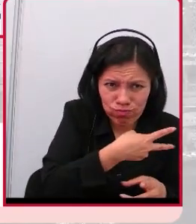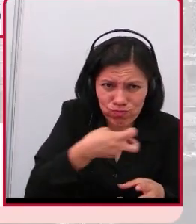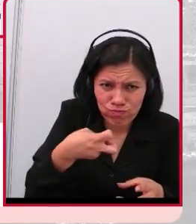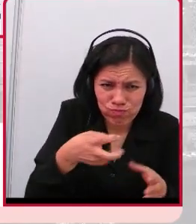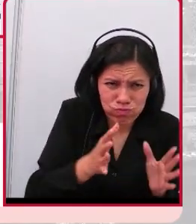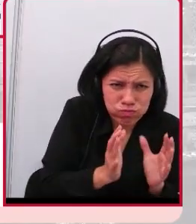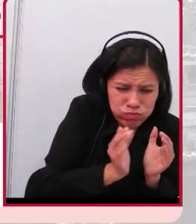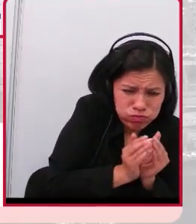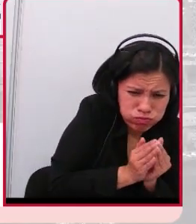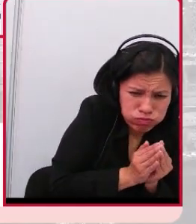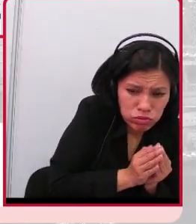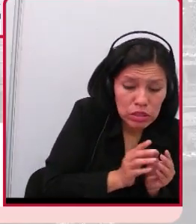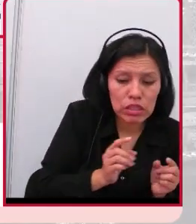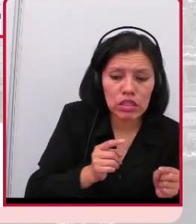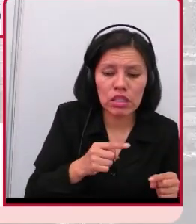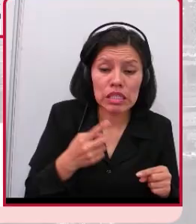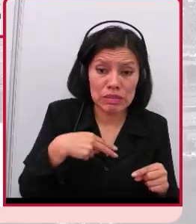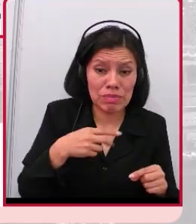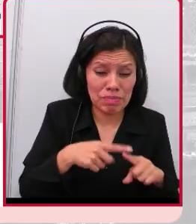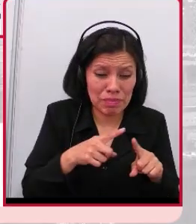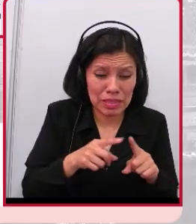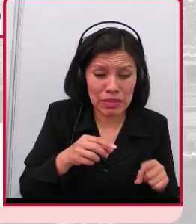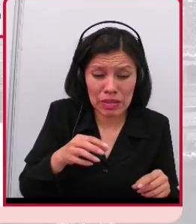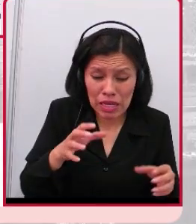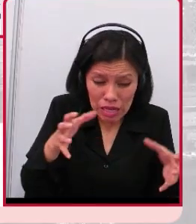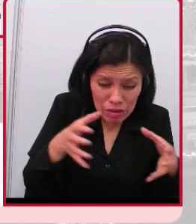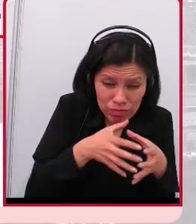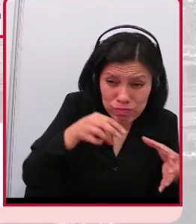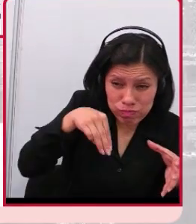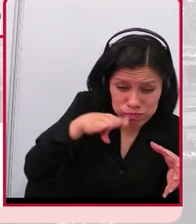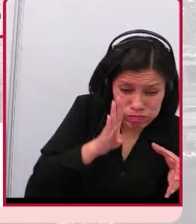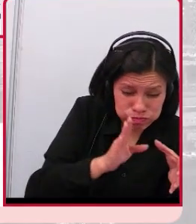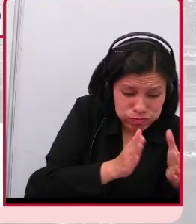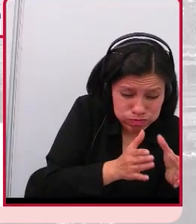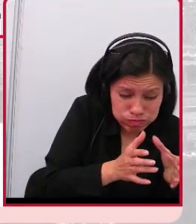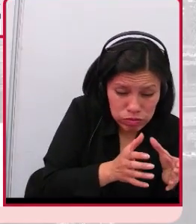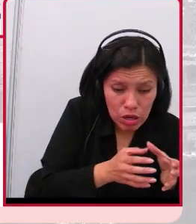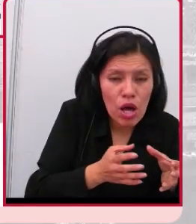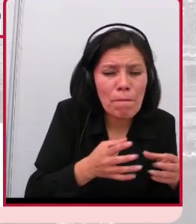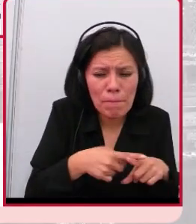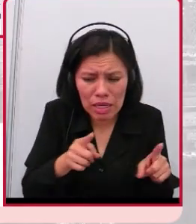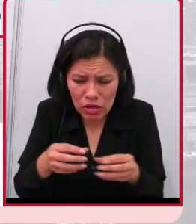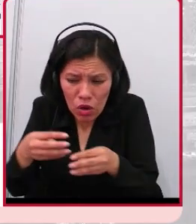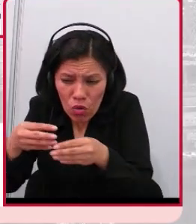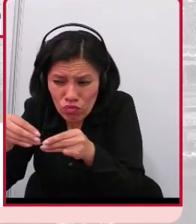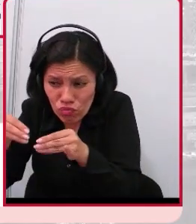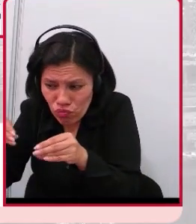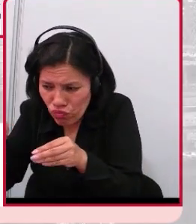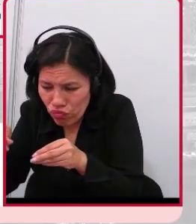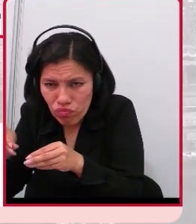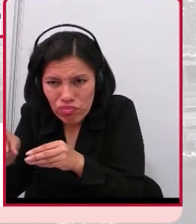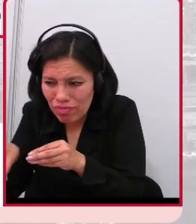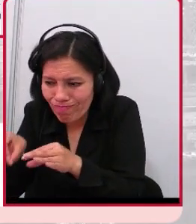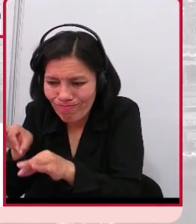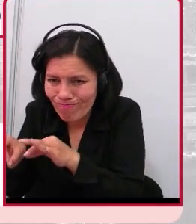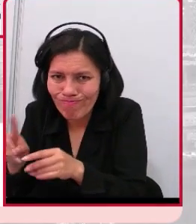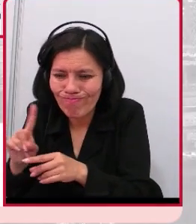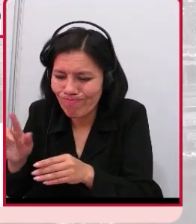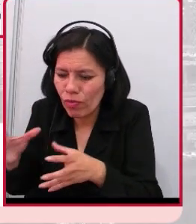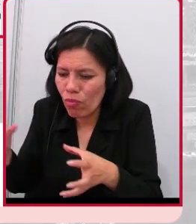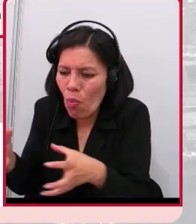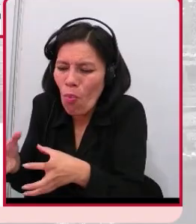Sin embargo, la molibdenita muy fina tiene ese aglomerado inselectivo, por eso es que no llegamos al